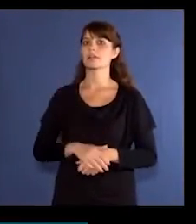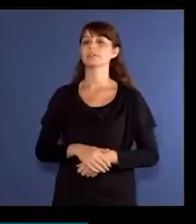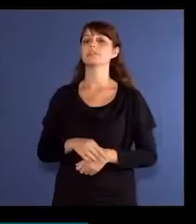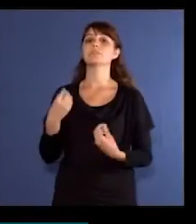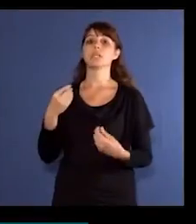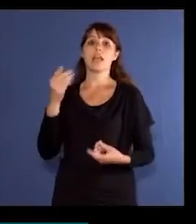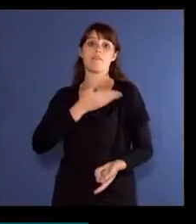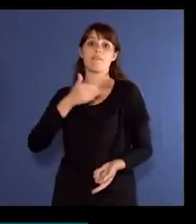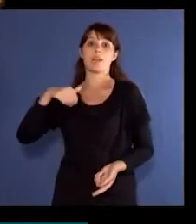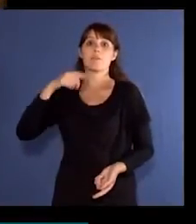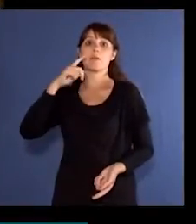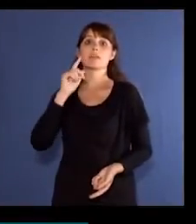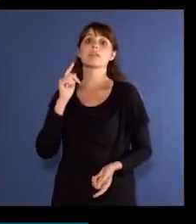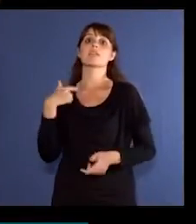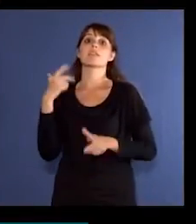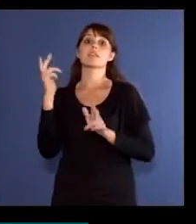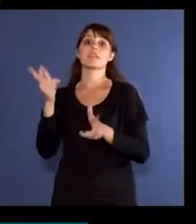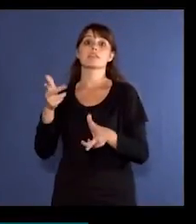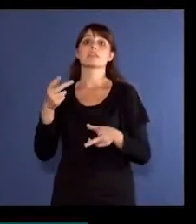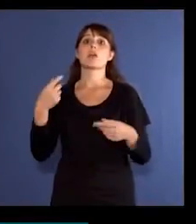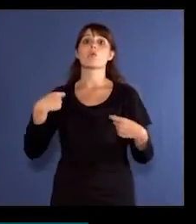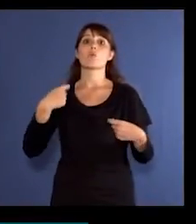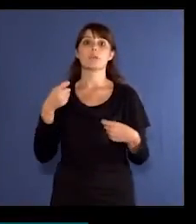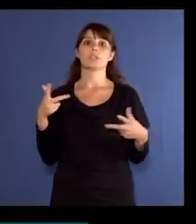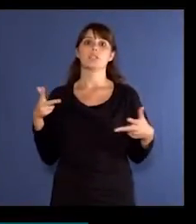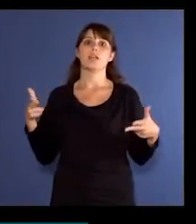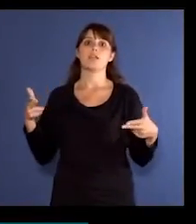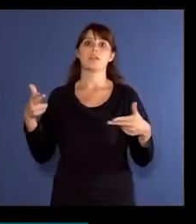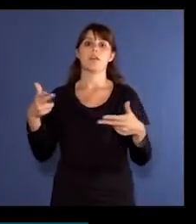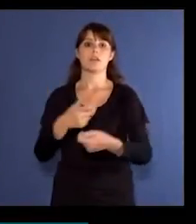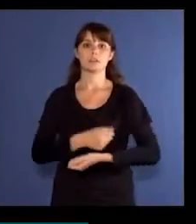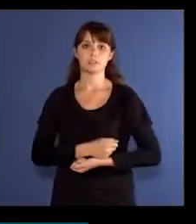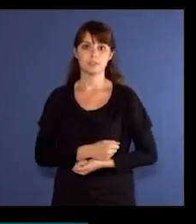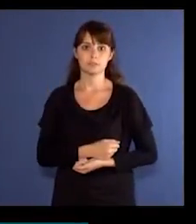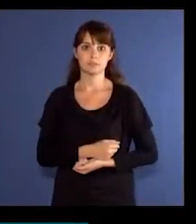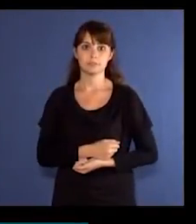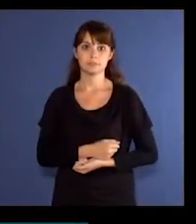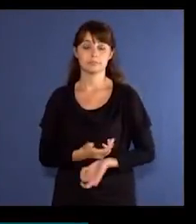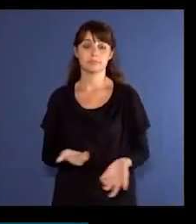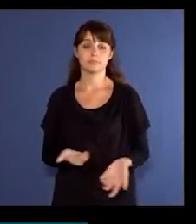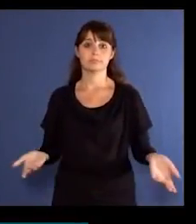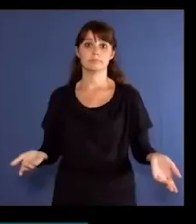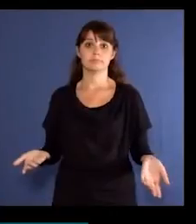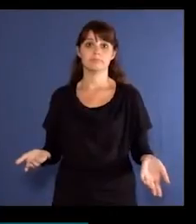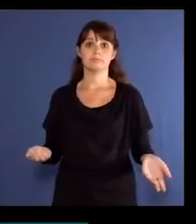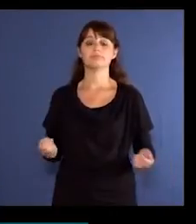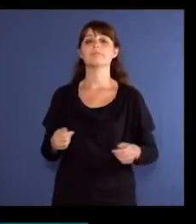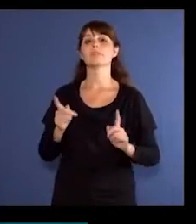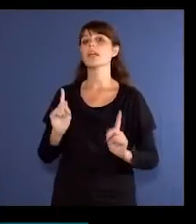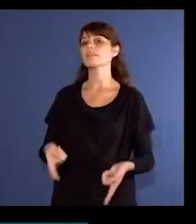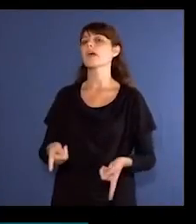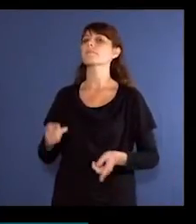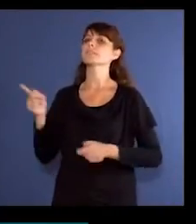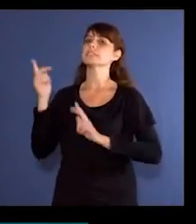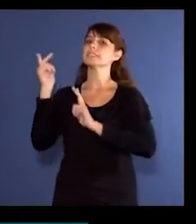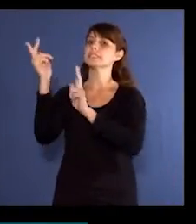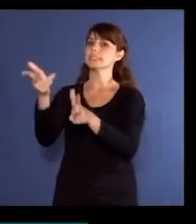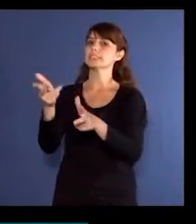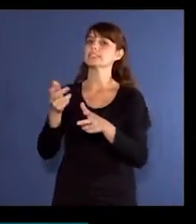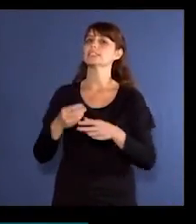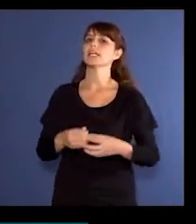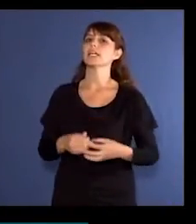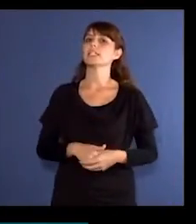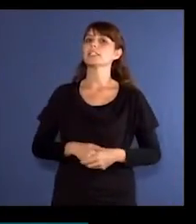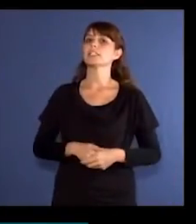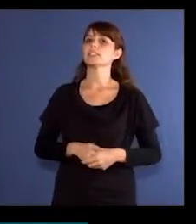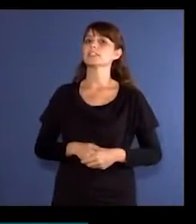las jubilaciones y ahí también lo tienen que llevar adelante. Y es mentira cuando se dice que no